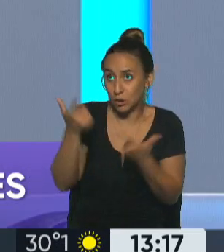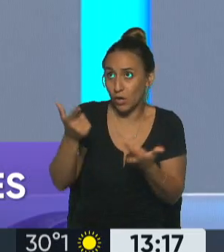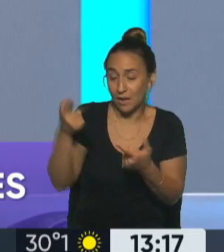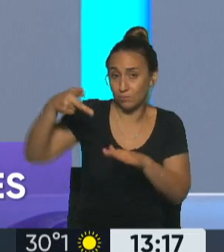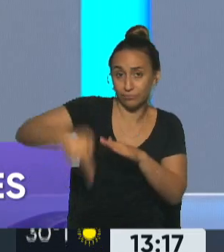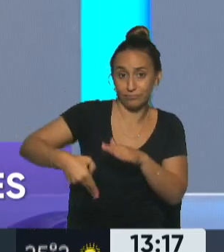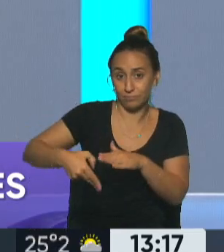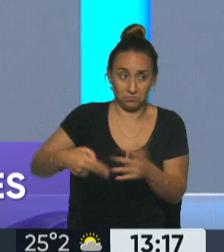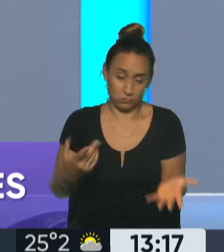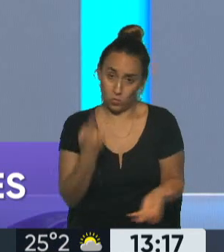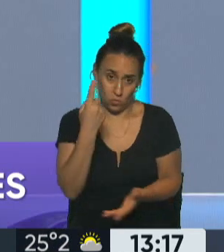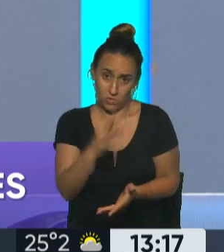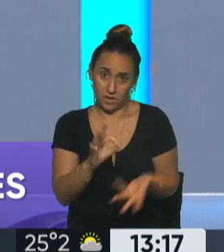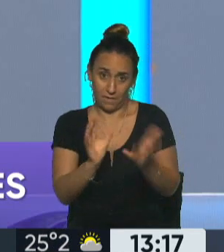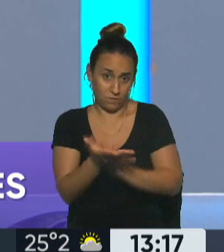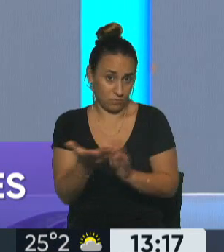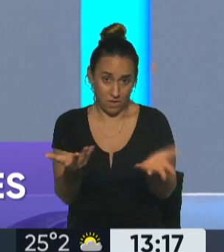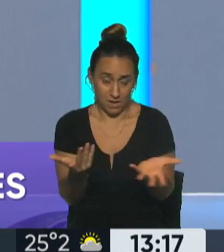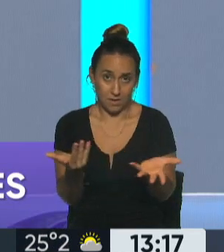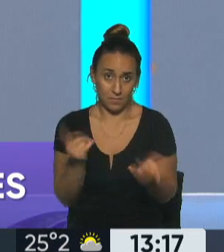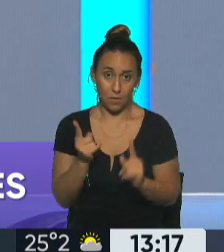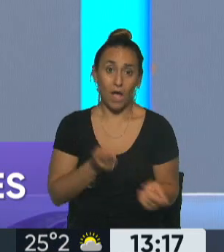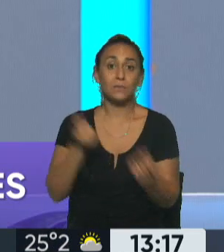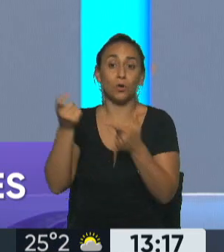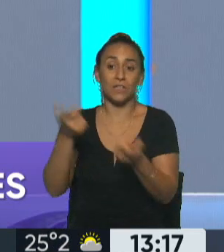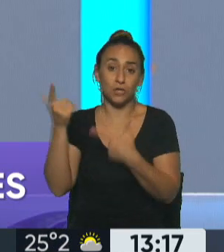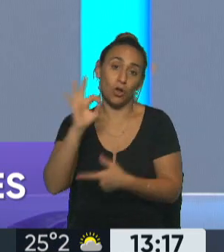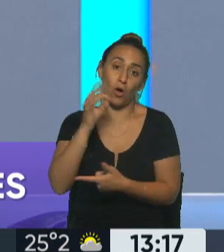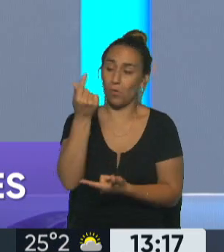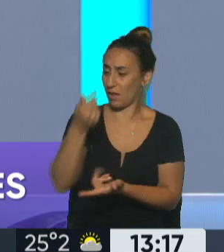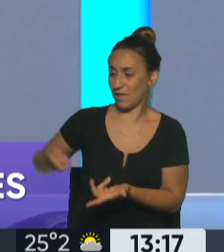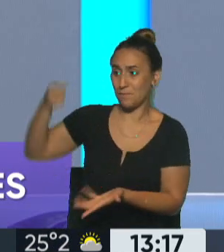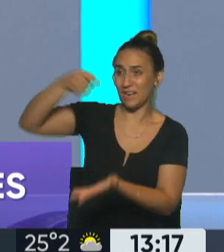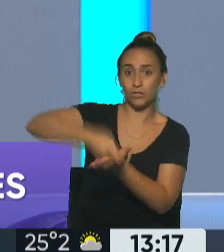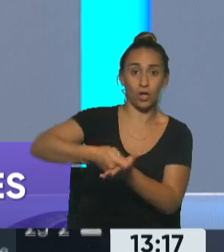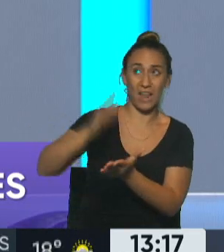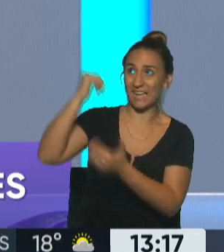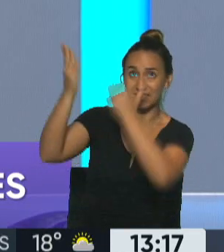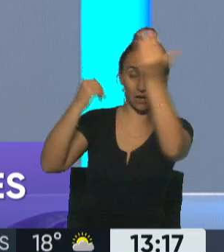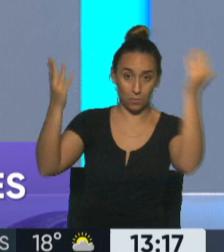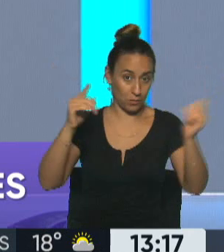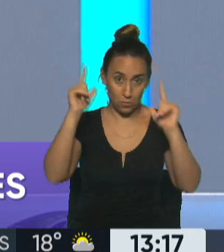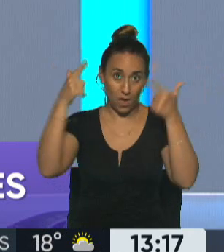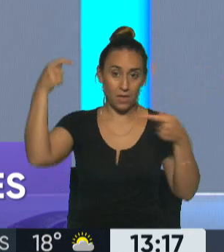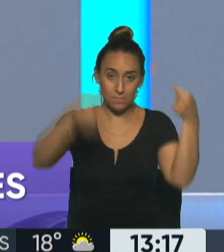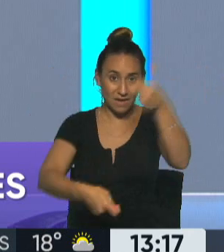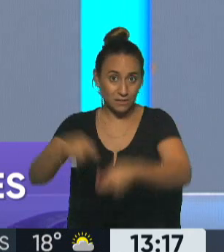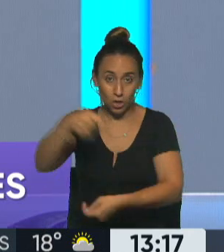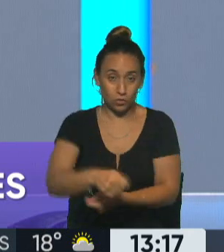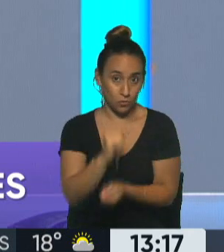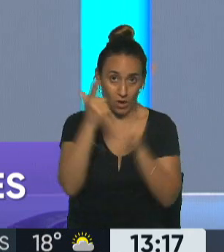crédito no no no hay no hay mucha inversiones externas si las huera pero no está viendo nada de esto es es el